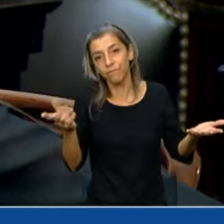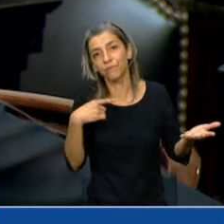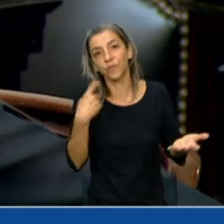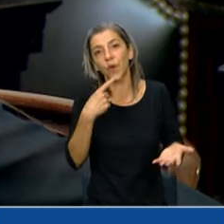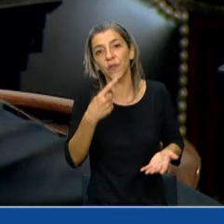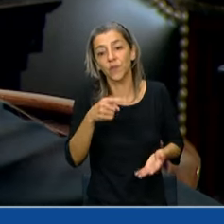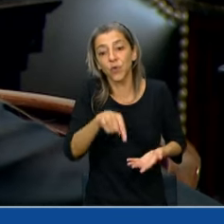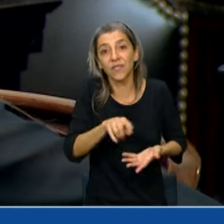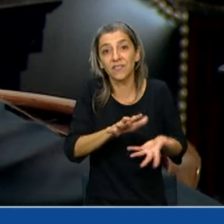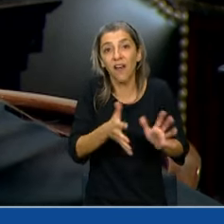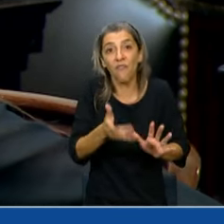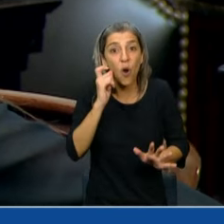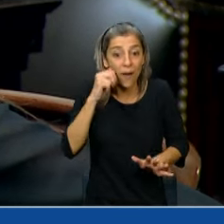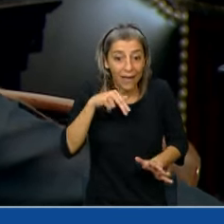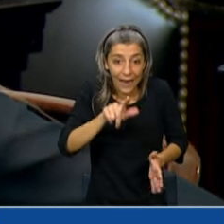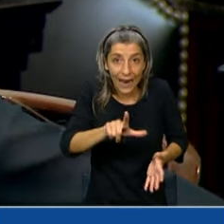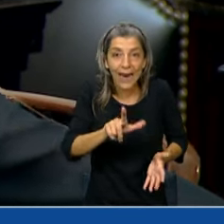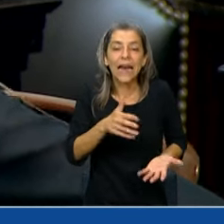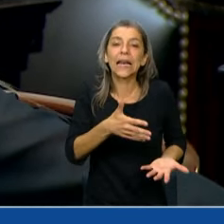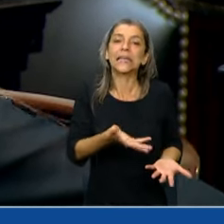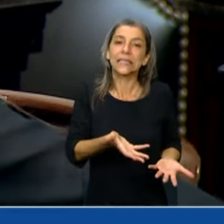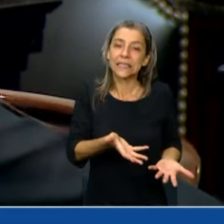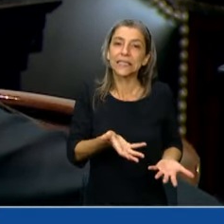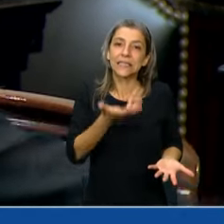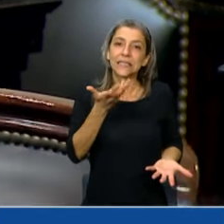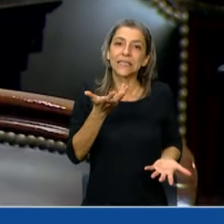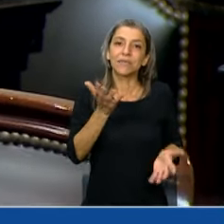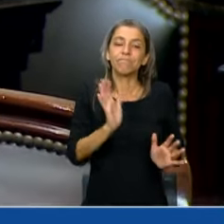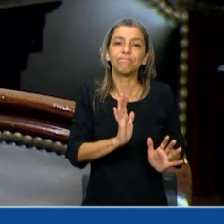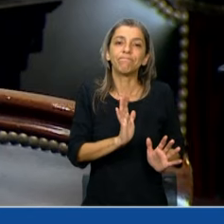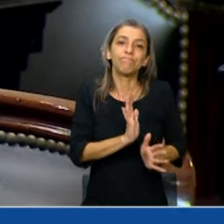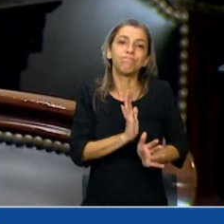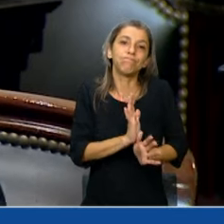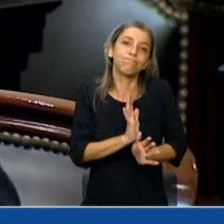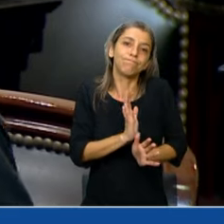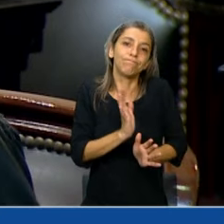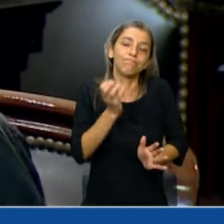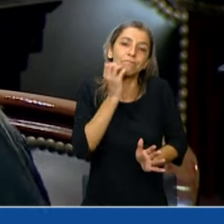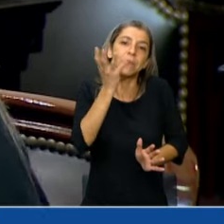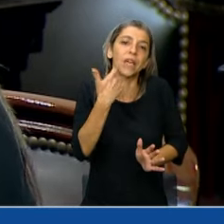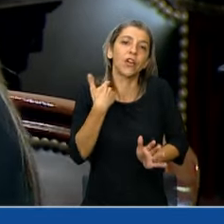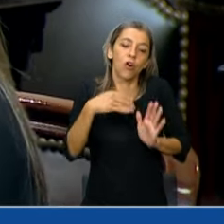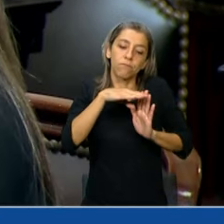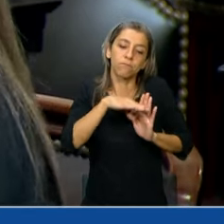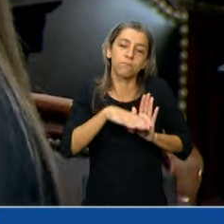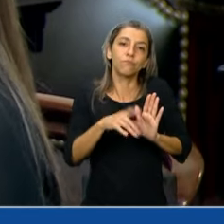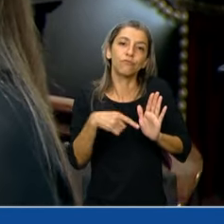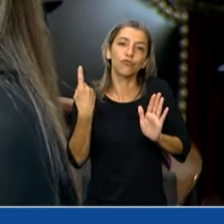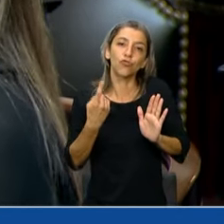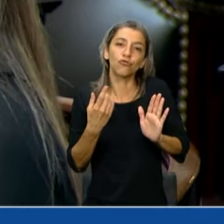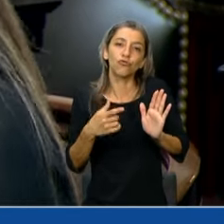régimen señor presidente entra en el en el marco de los régimenes que tienen que ver